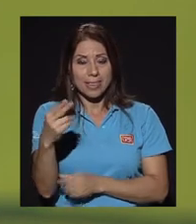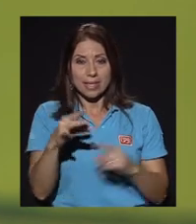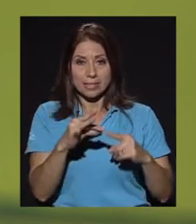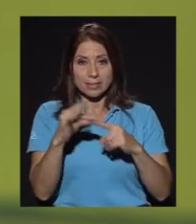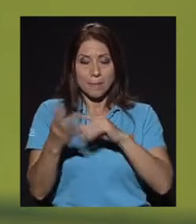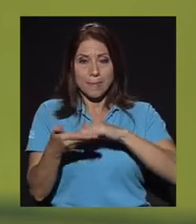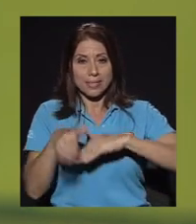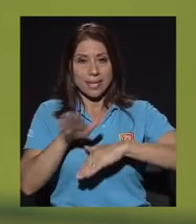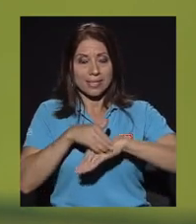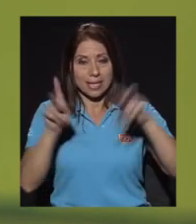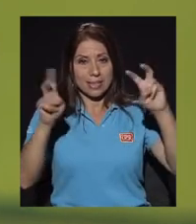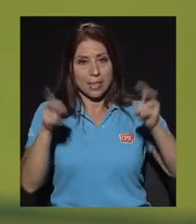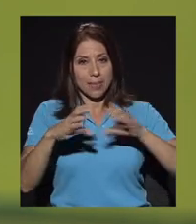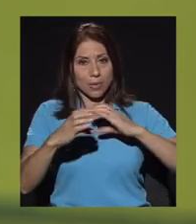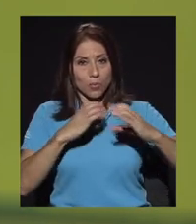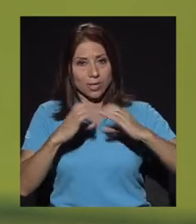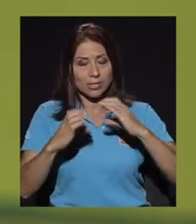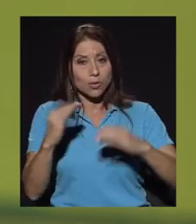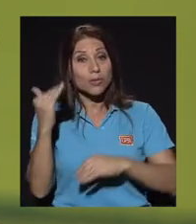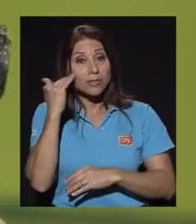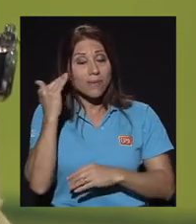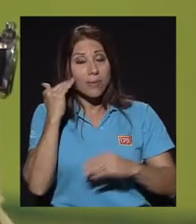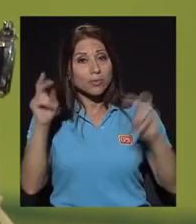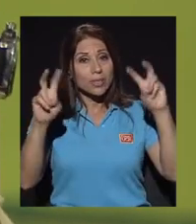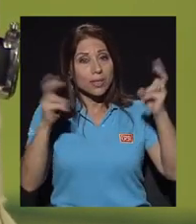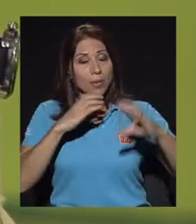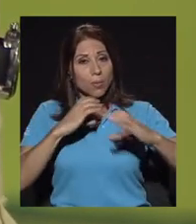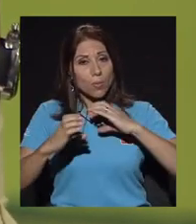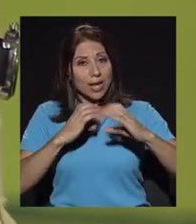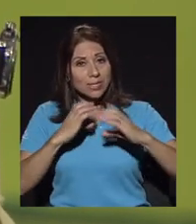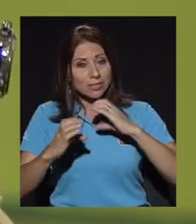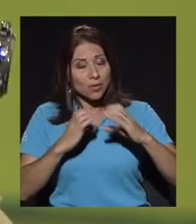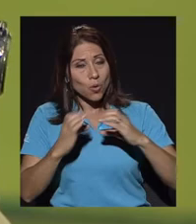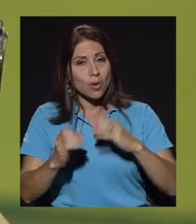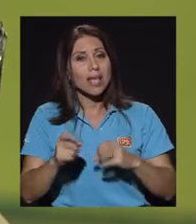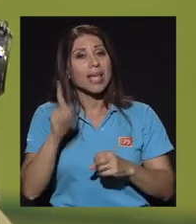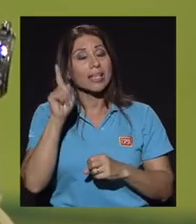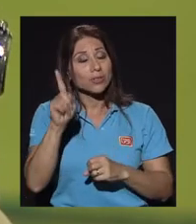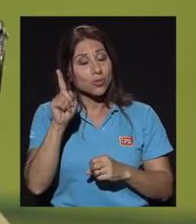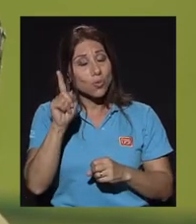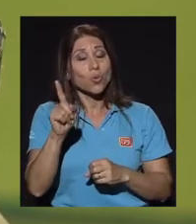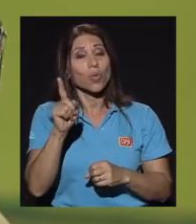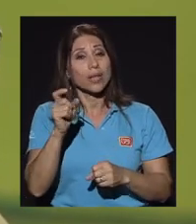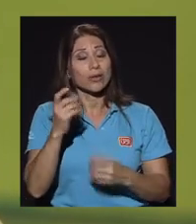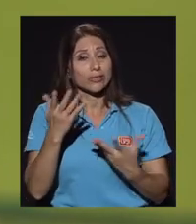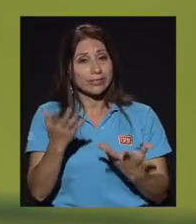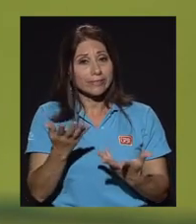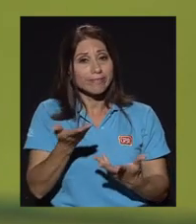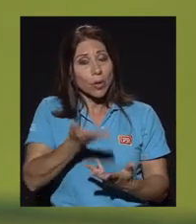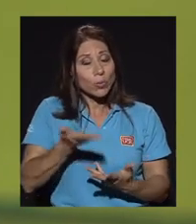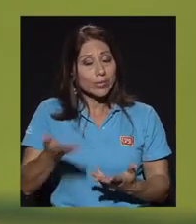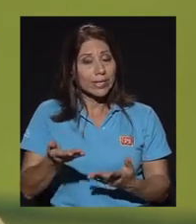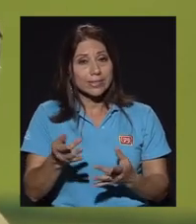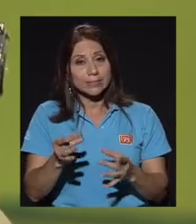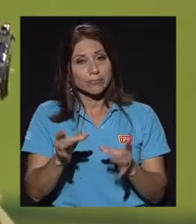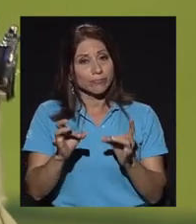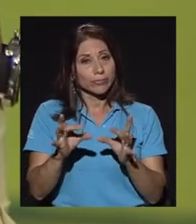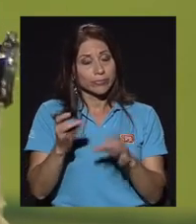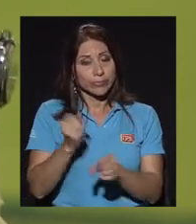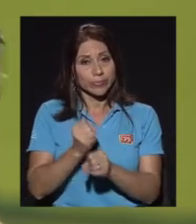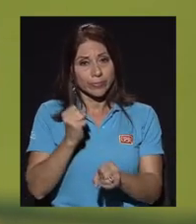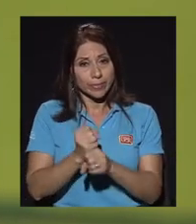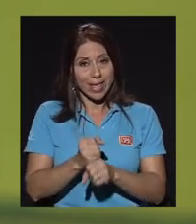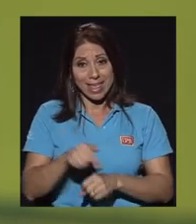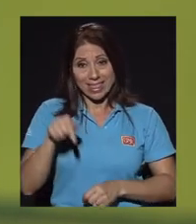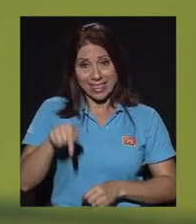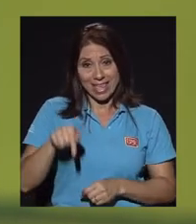de comunicación, y sabemos de que el tema de comunicación ha sido uno de los puntos negros de esta alcaldía. Entonces, nosotros queremos aprovechar